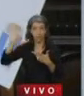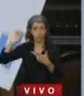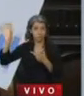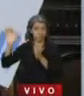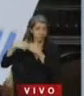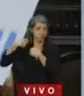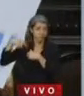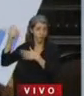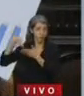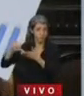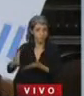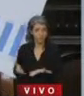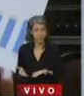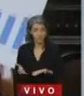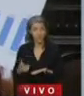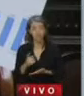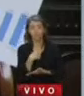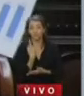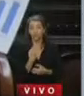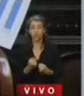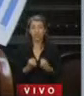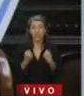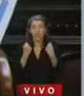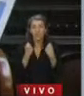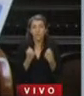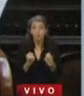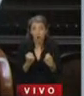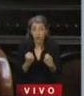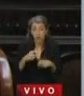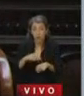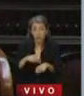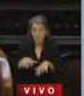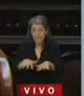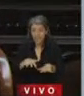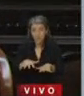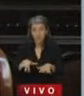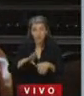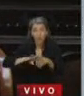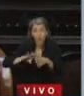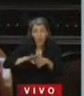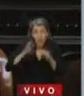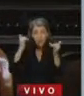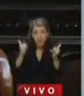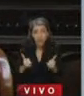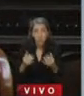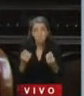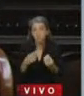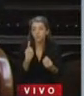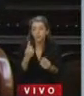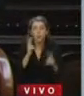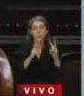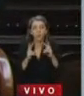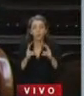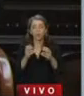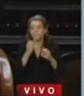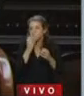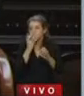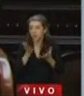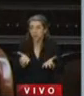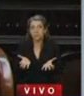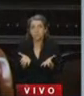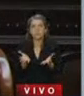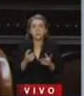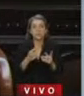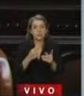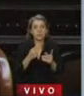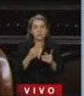solamente los privilegios que tienen los jueces, sino los que tienen empleados del Consejo de la Magistratura, de la Administración General del AGN,